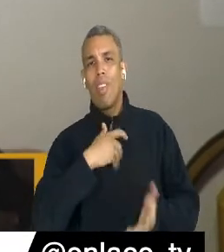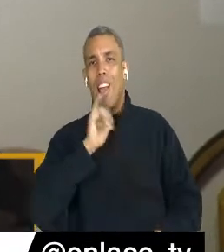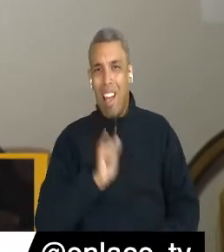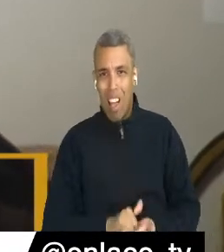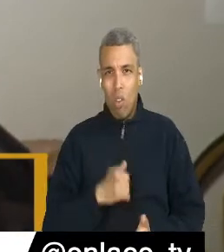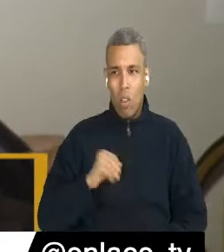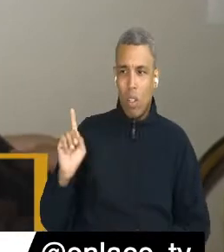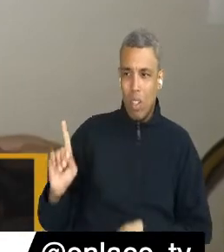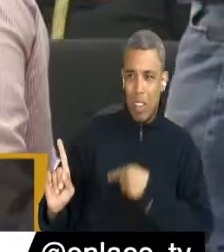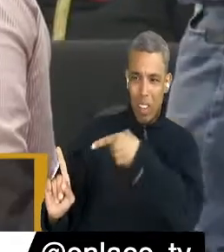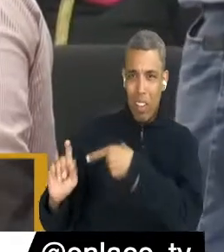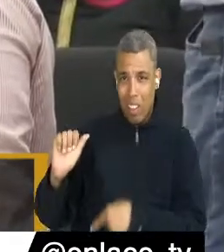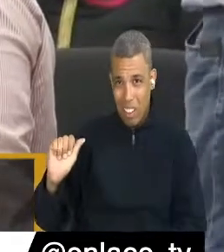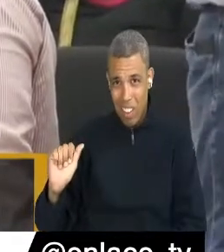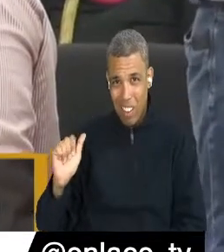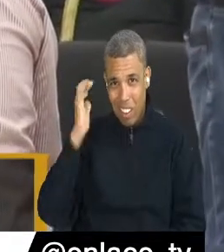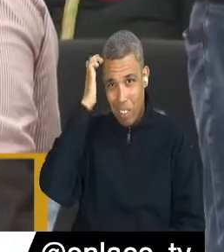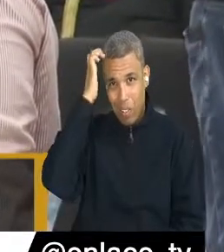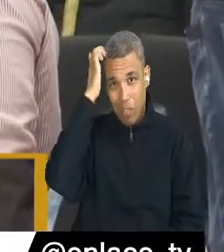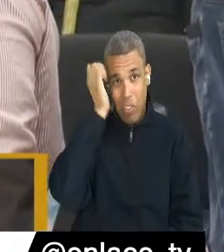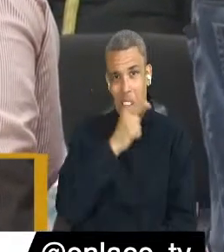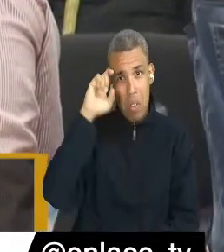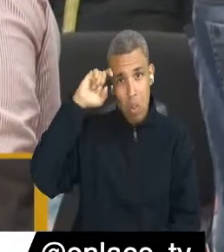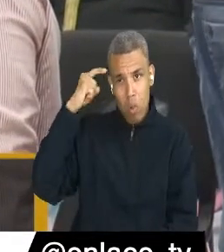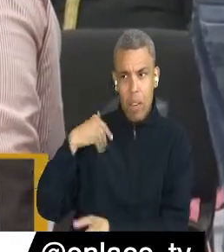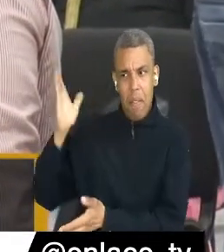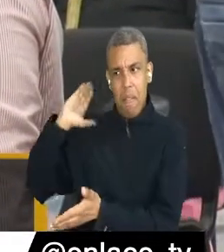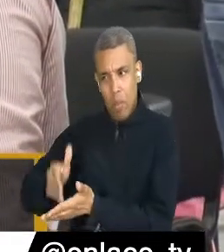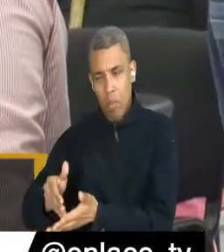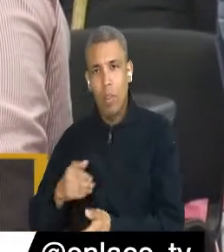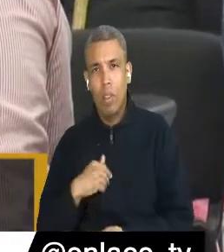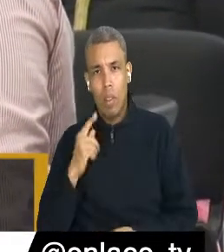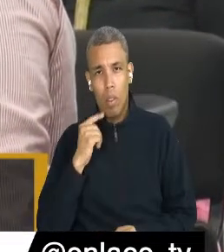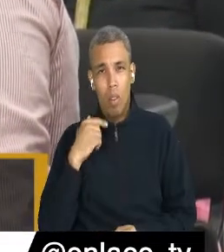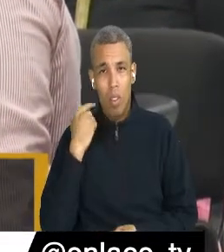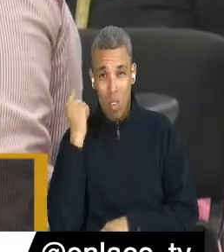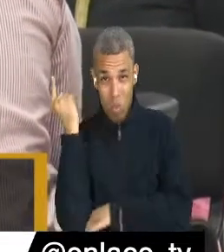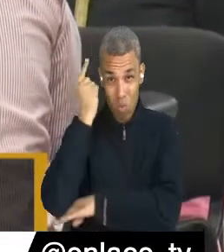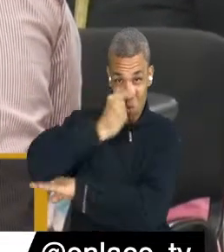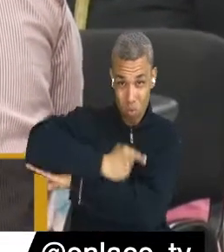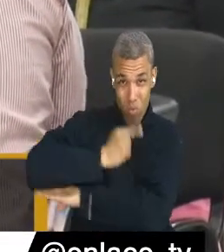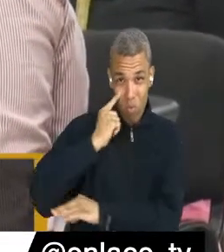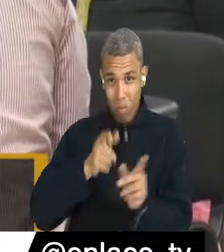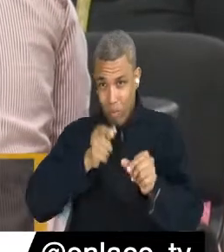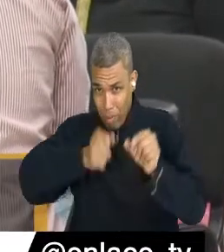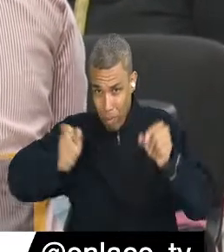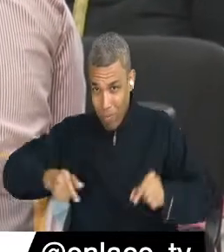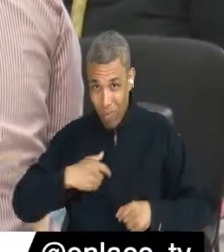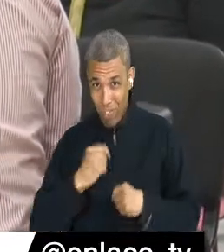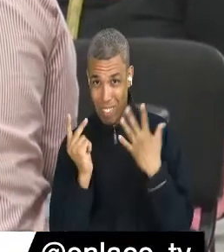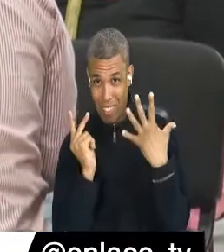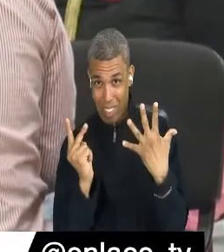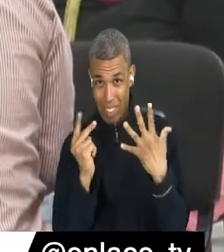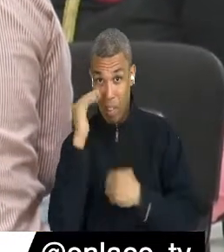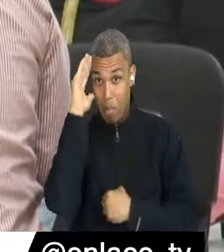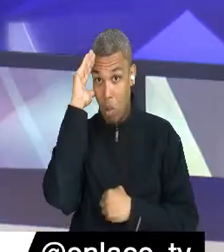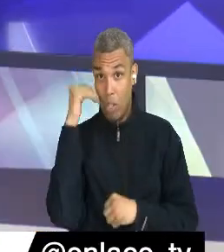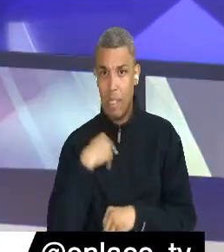compañera Arisolina. En lo que va corrido del día, al menos 7 líderes sociales del Magdalena Medio han sido capturados por las